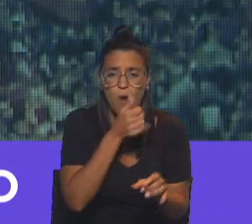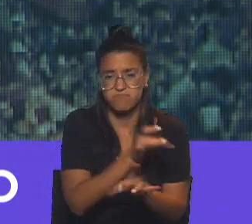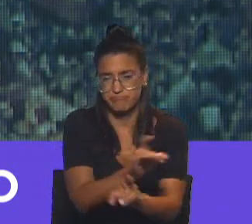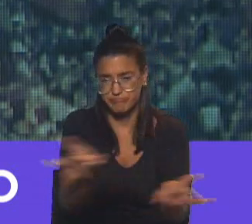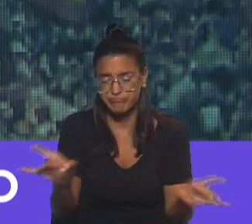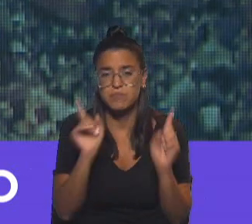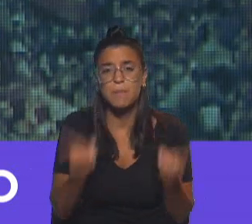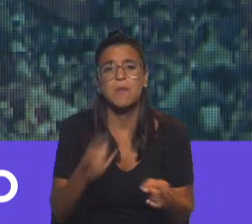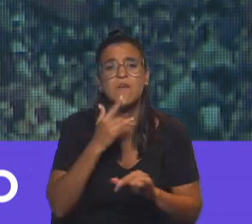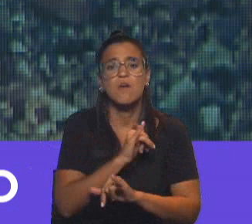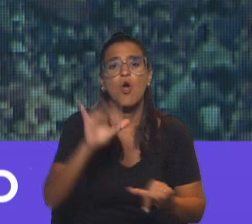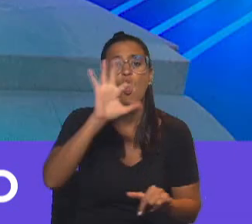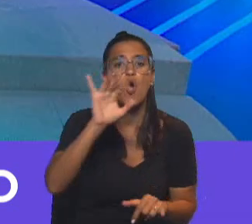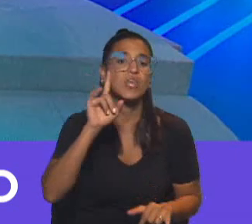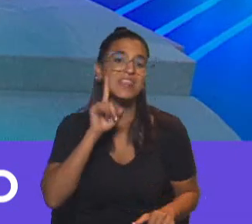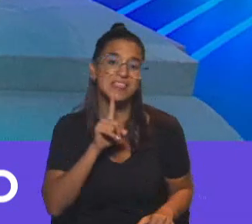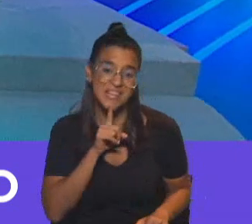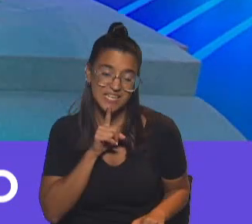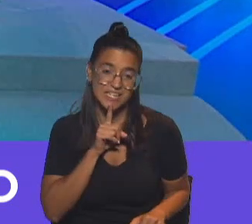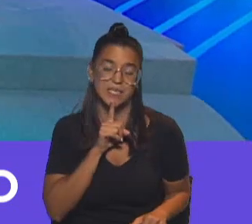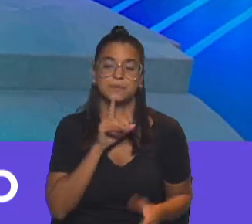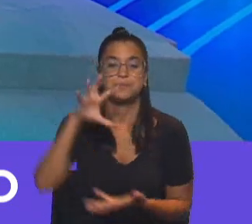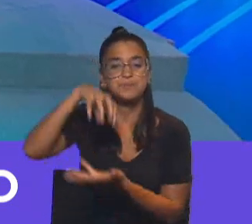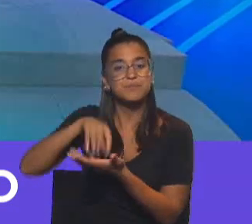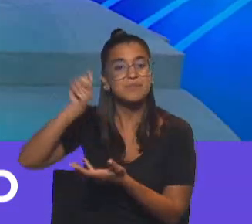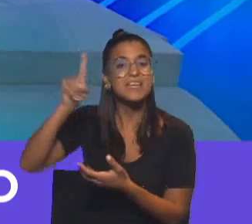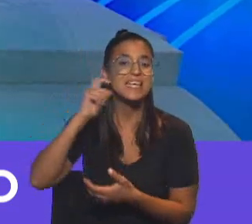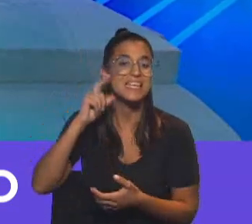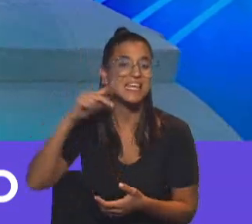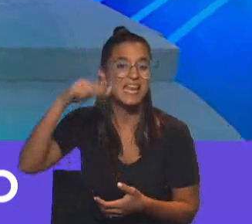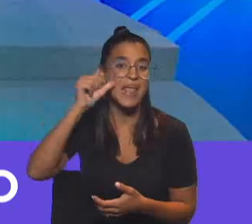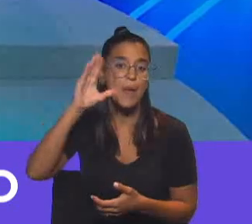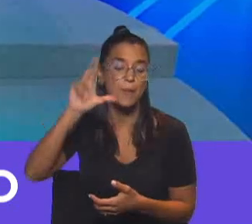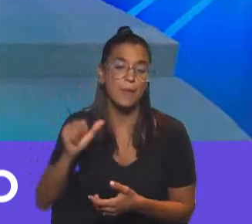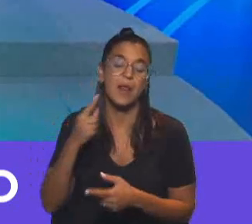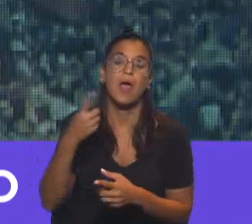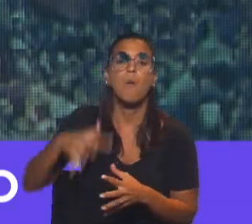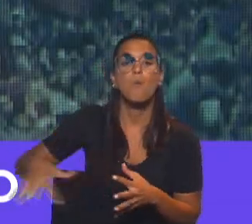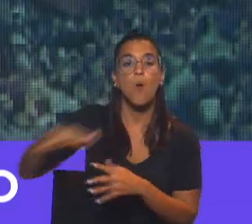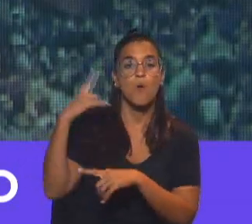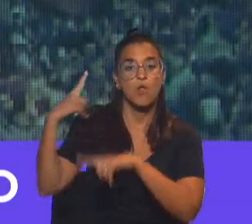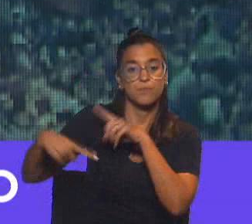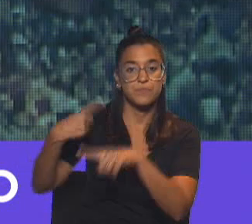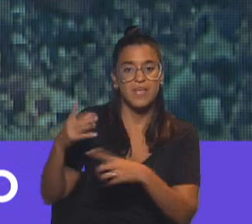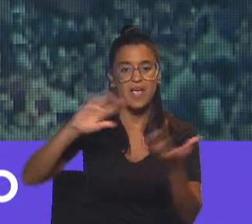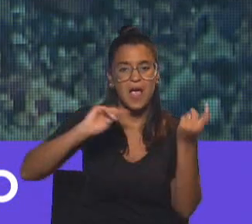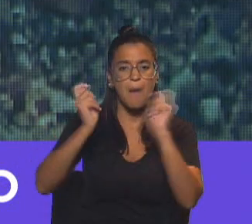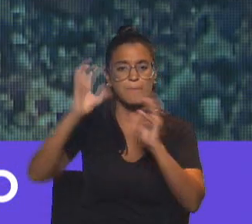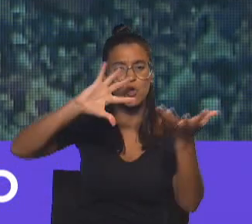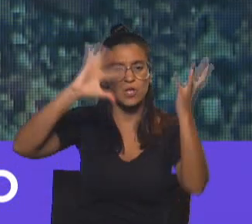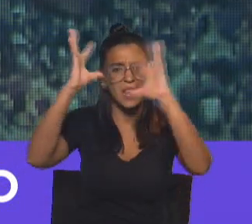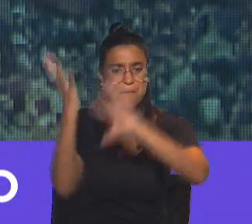Y hay un informe de la OIT que hicieron en Ginebra, que se refiere a pueblos indígenas y cambio climático, y como